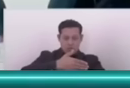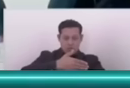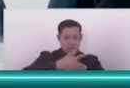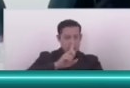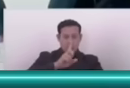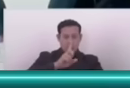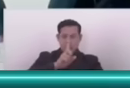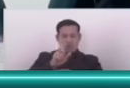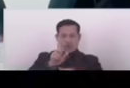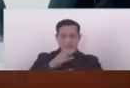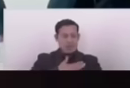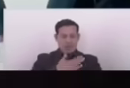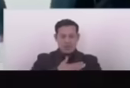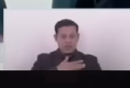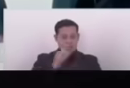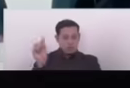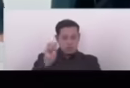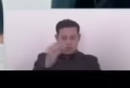veamos